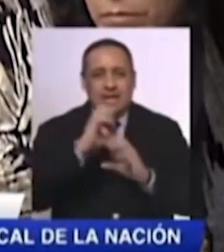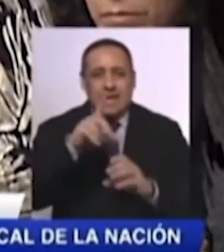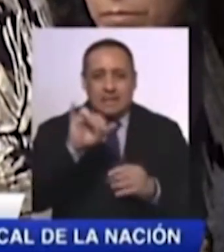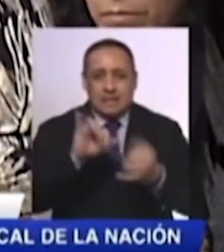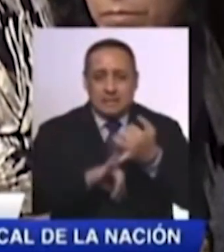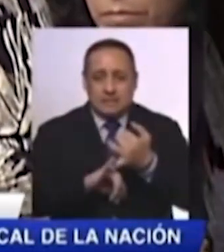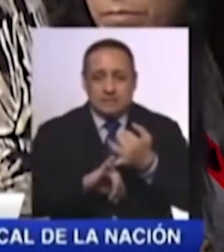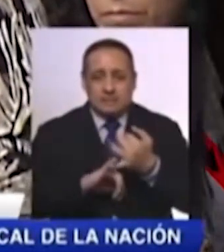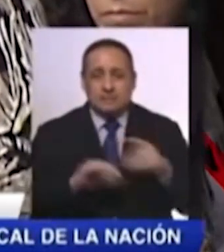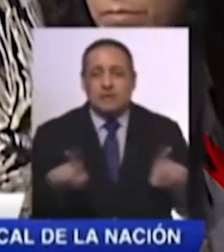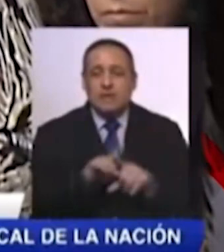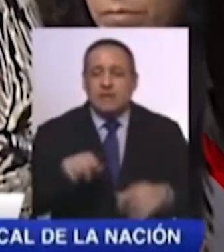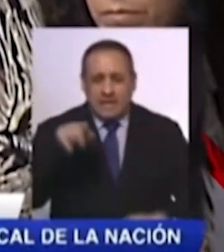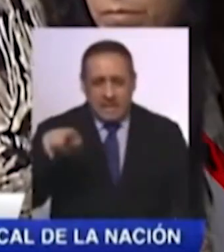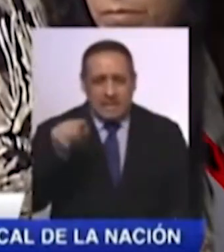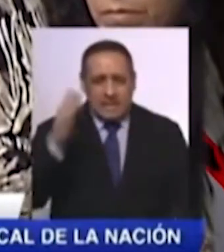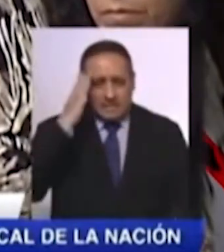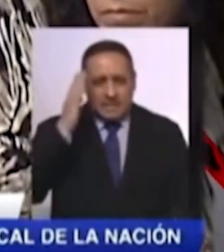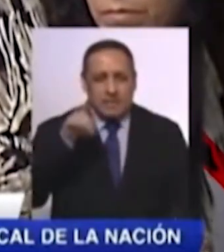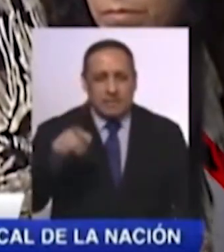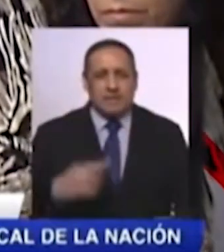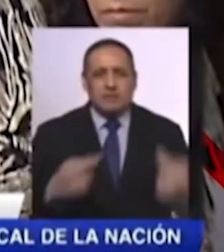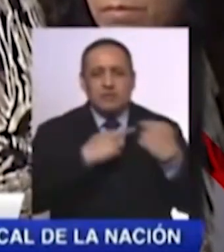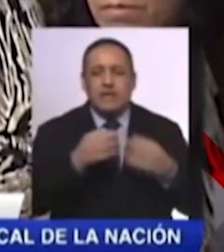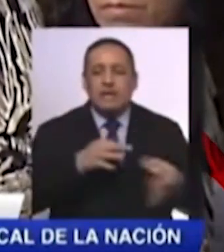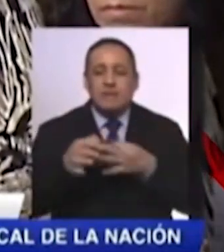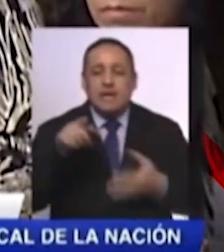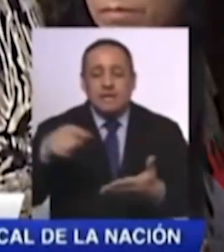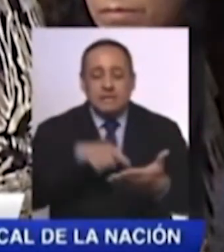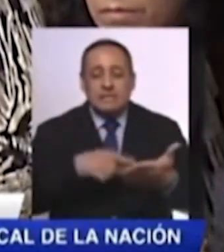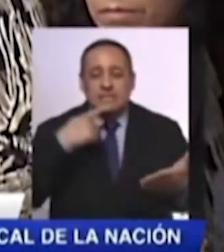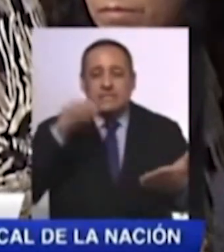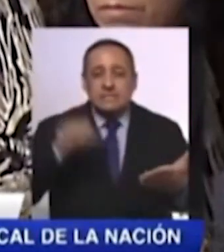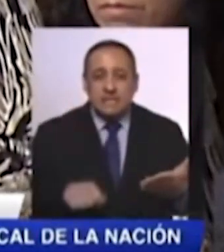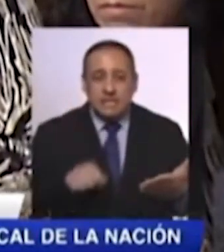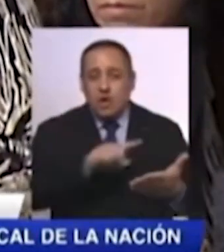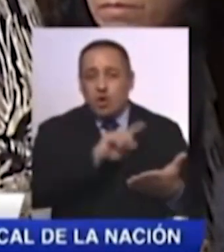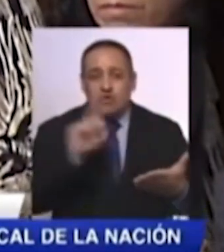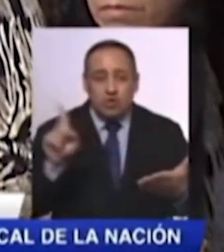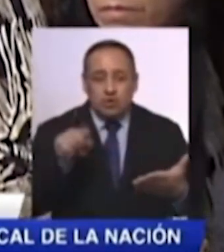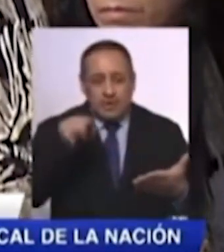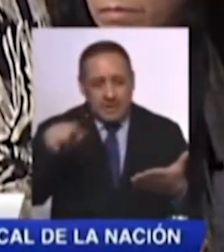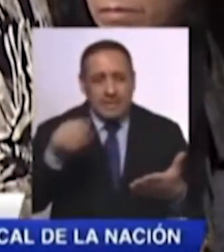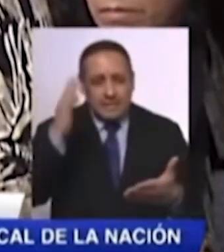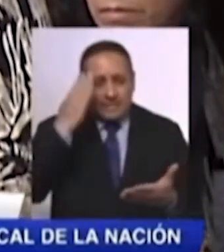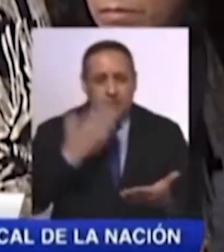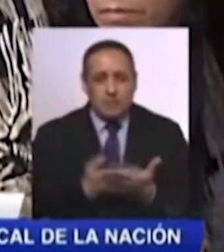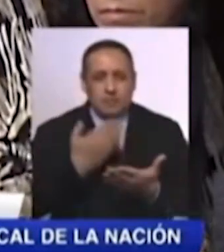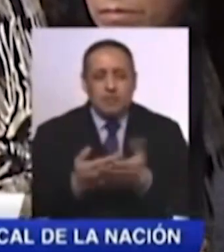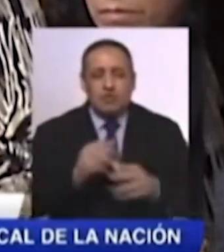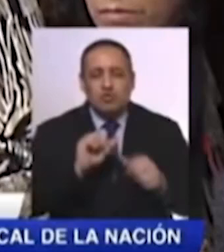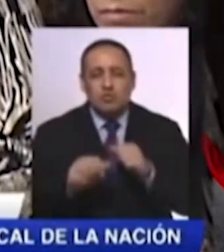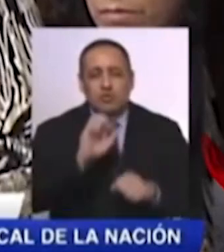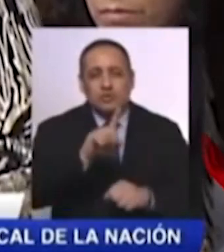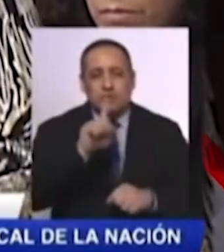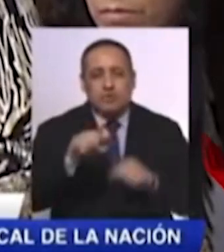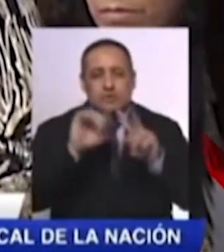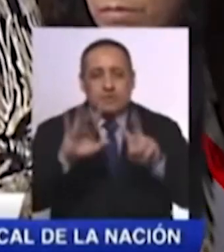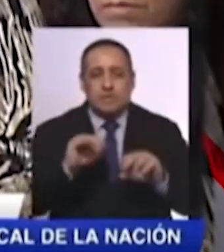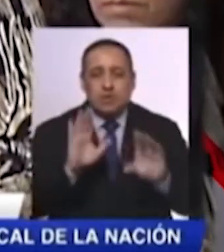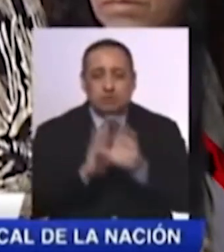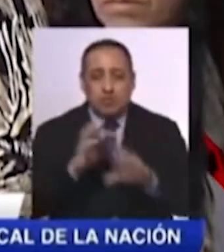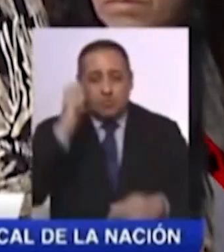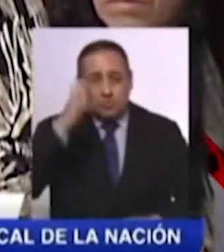a quien puede encargarse de señalar si eso fue así o no. De hecho, ella, amparada en el artículo 117 de la